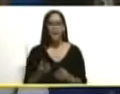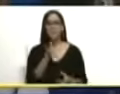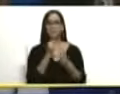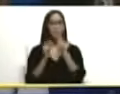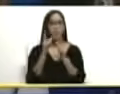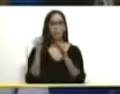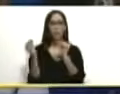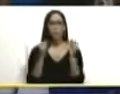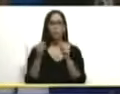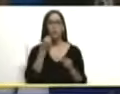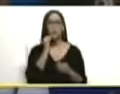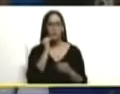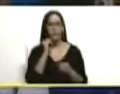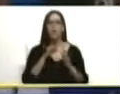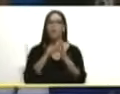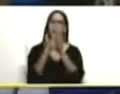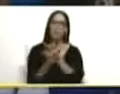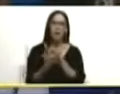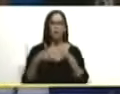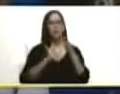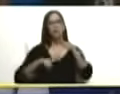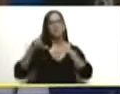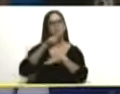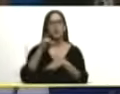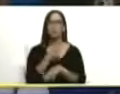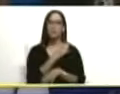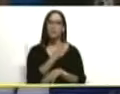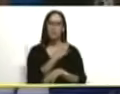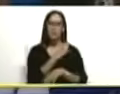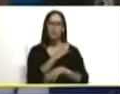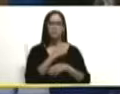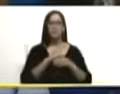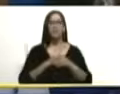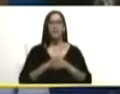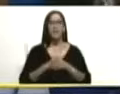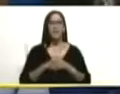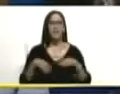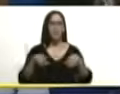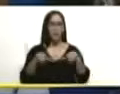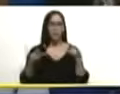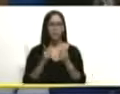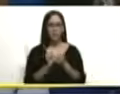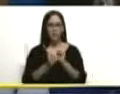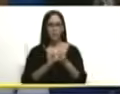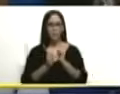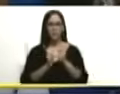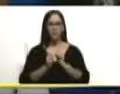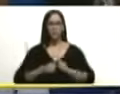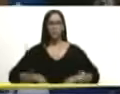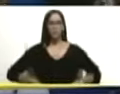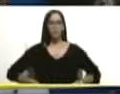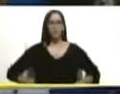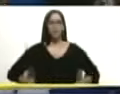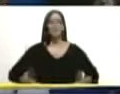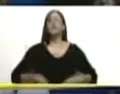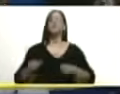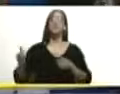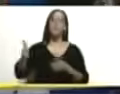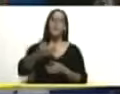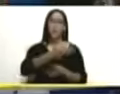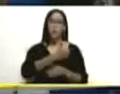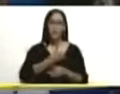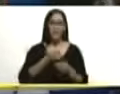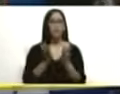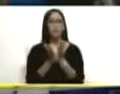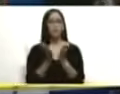la juventud, en los barrios, en los liceos, en las universidades, en las canchas deportivas. Y fuimos recogiendo,